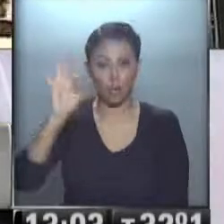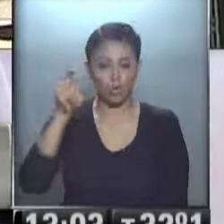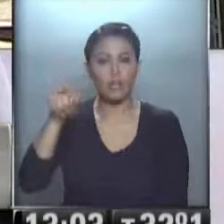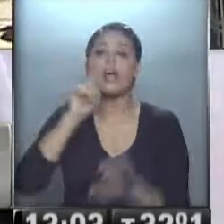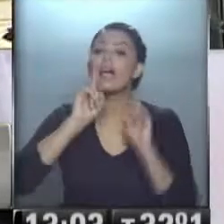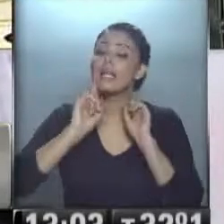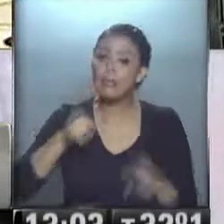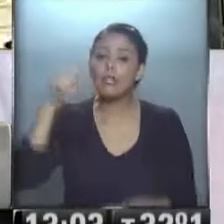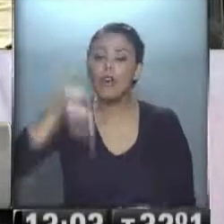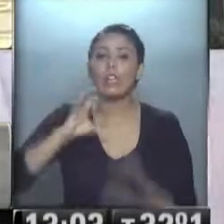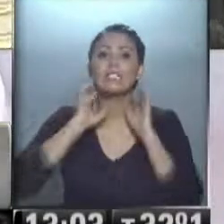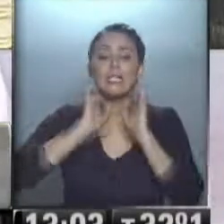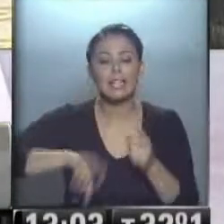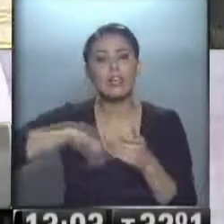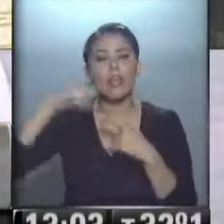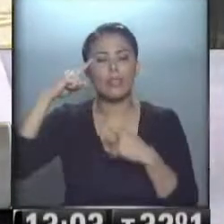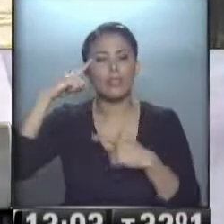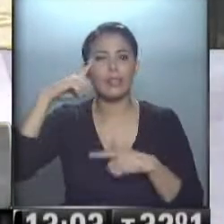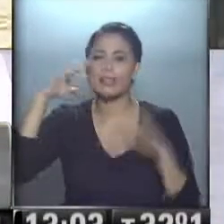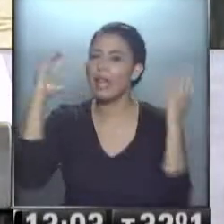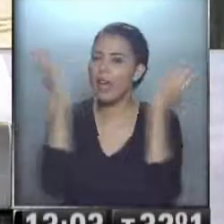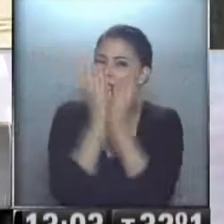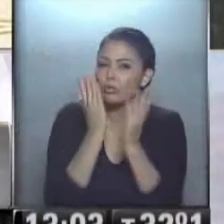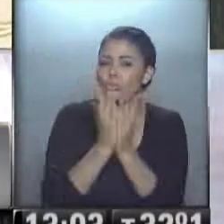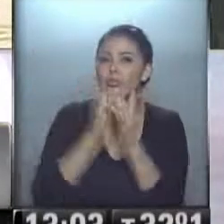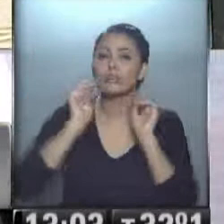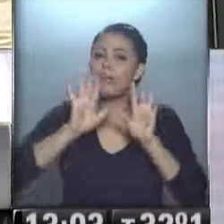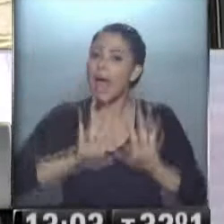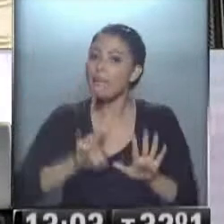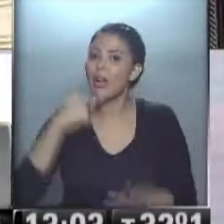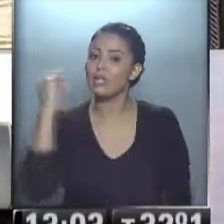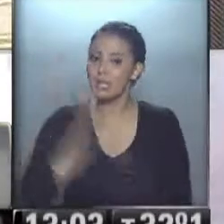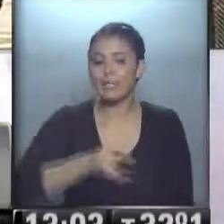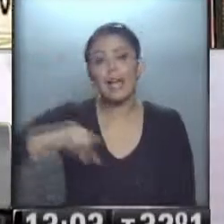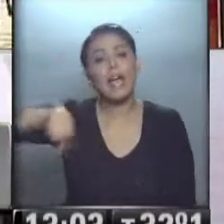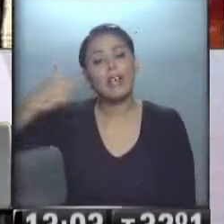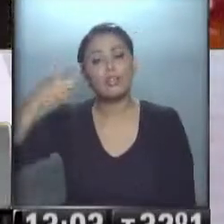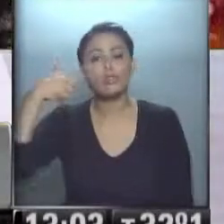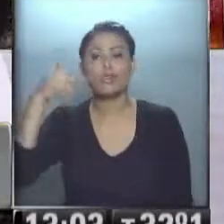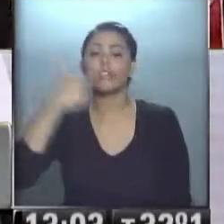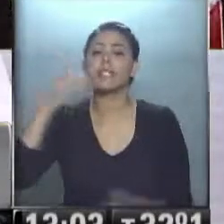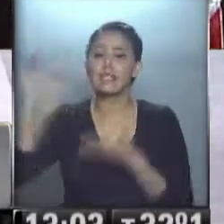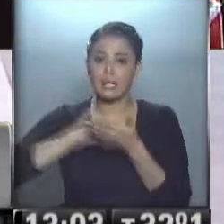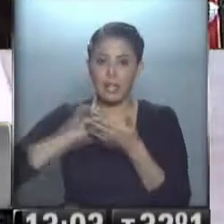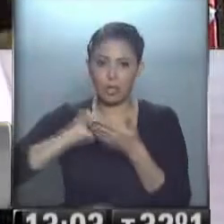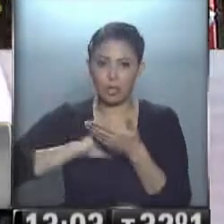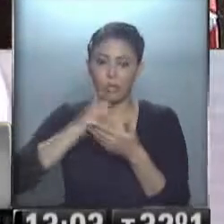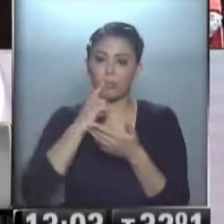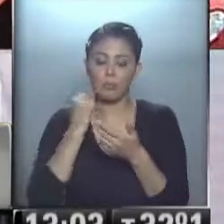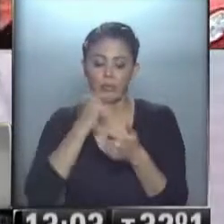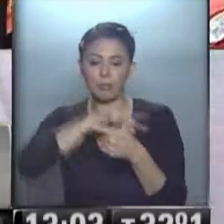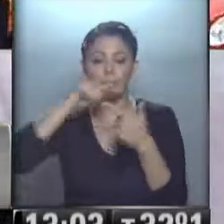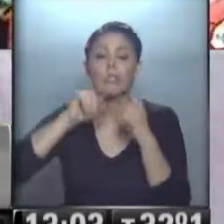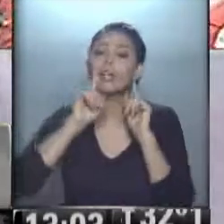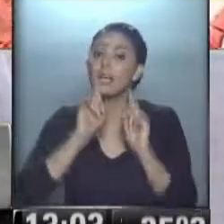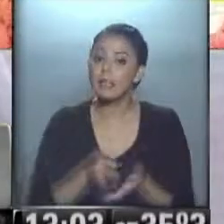la sentencia del secretario de Inteligencia, Fernando de Santibáñez, y los entonces senadores peronistas Augusto Lacino, Alberto Tell, y como decíamos